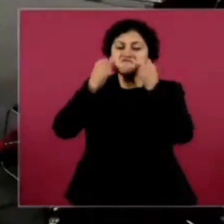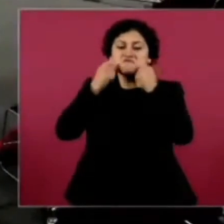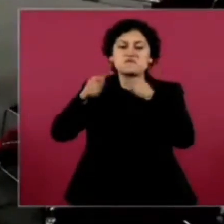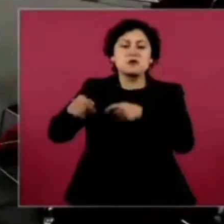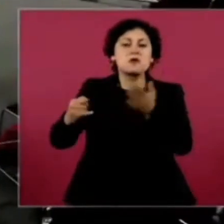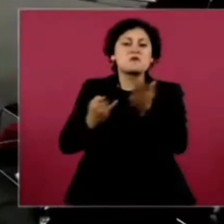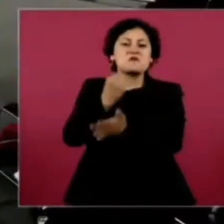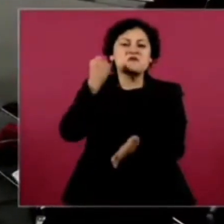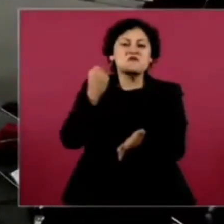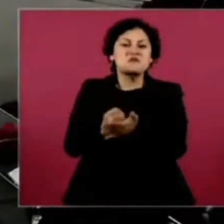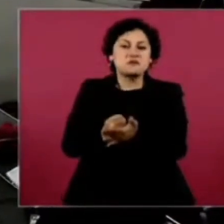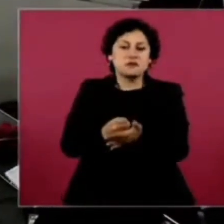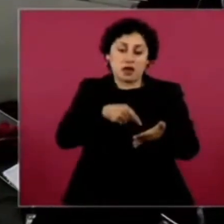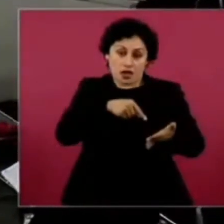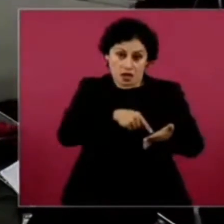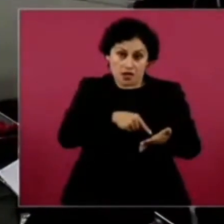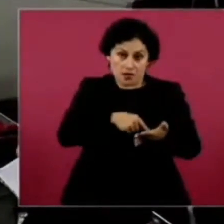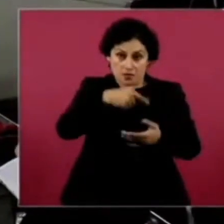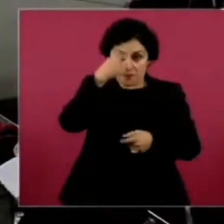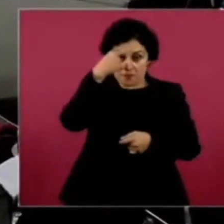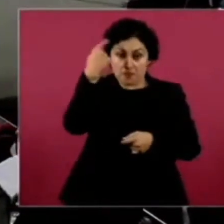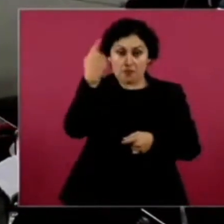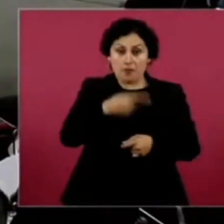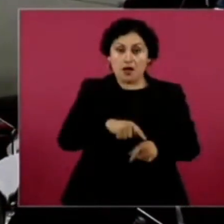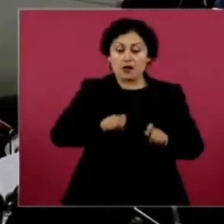de privatizar el petróleo?